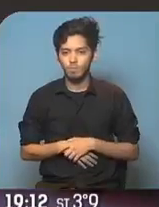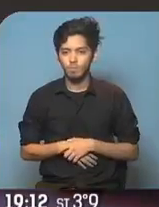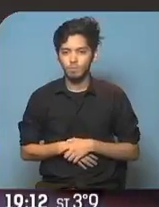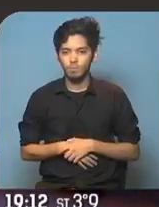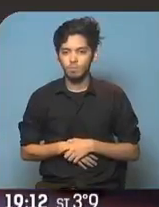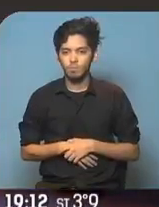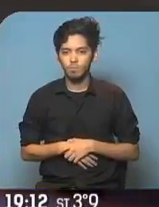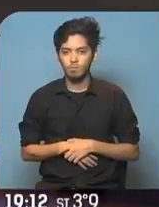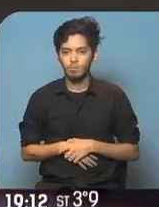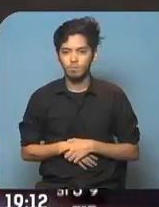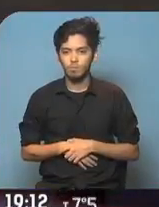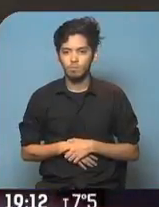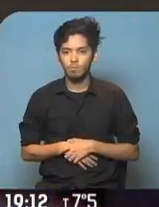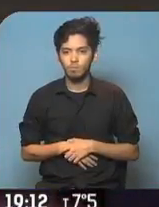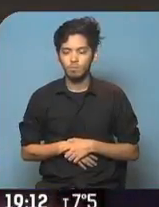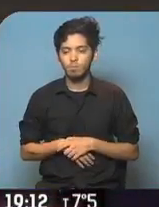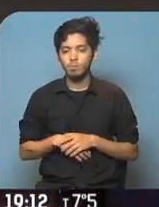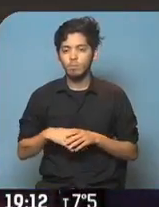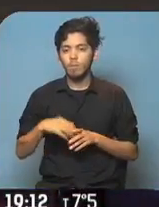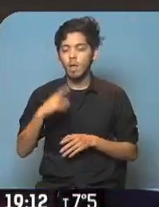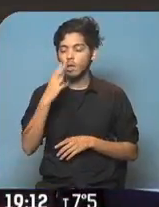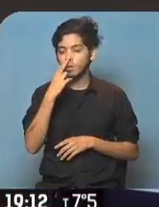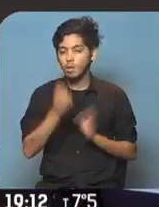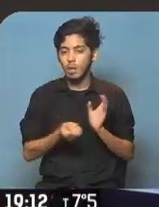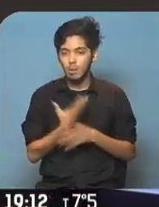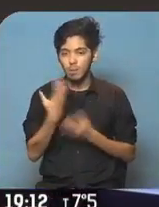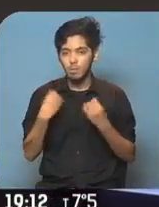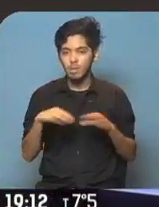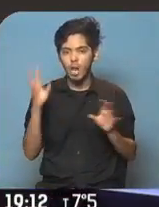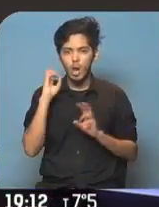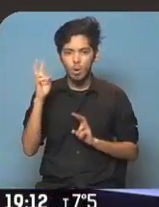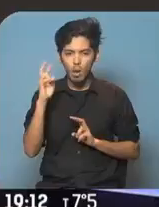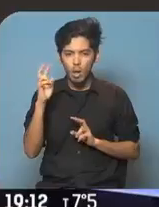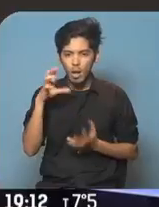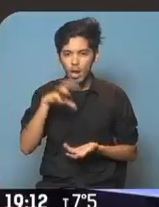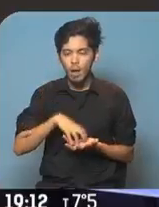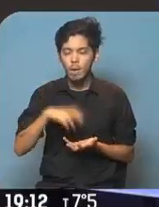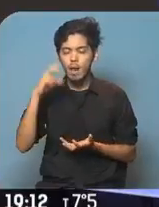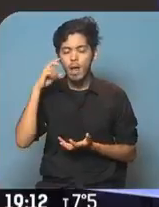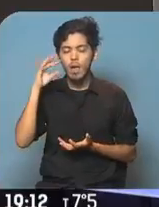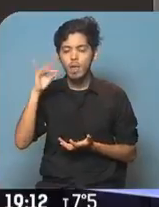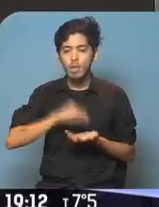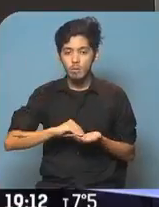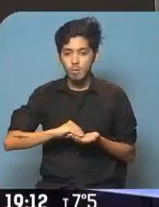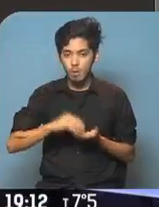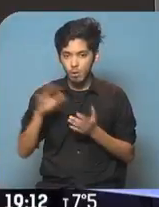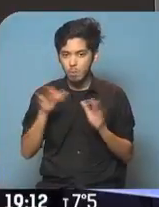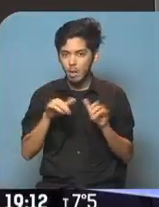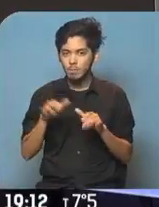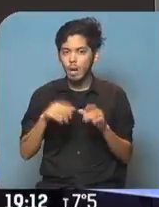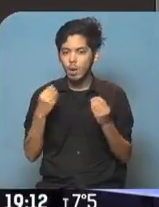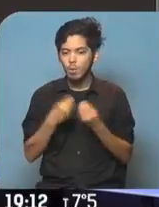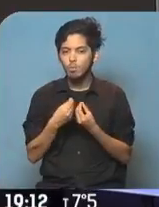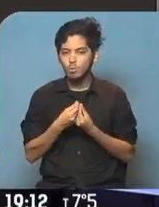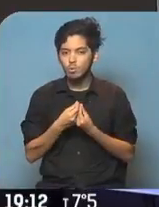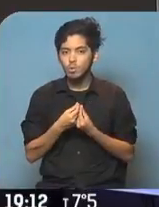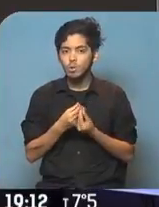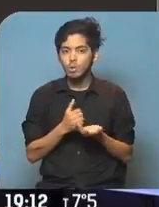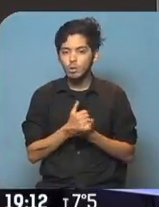A las 11 de la mañana empezará a sonar la chicharra mañana en la Cámara de Diputados para llamar a lo que muchos